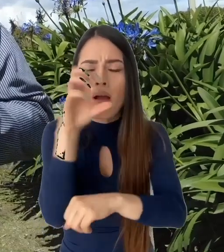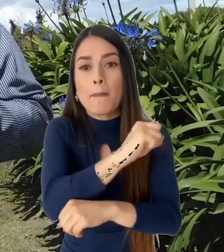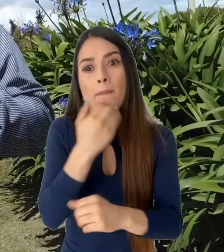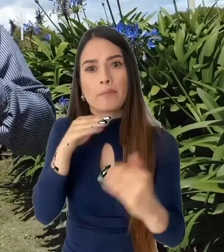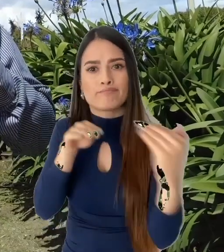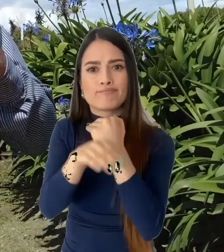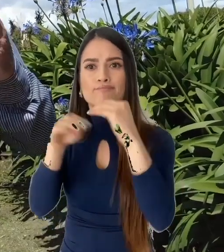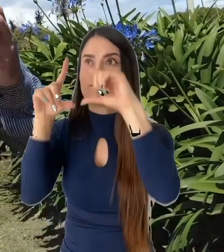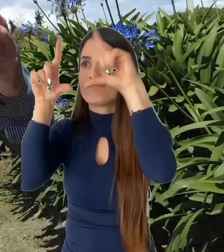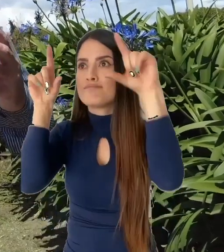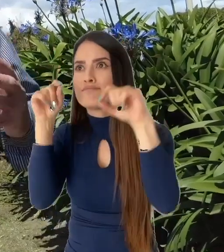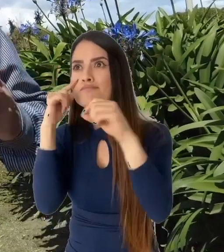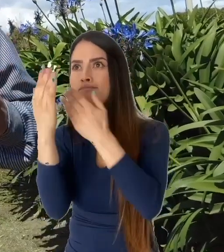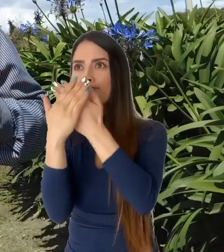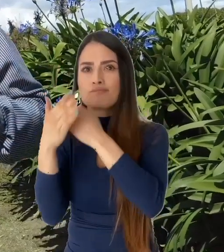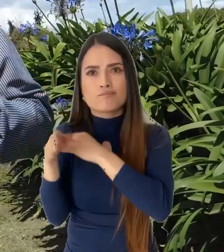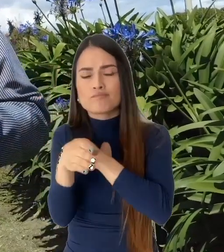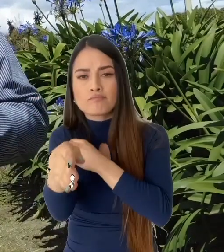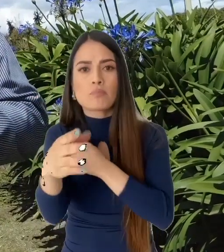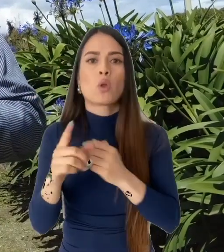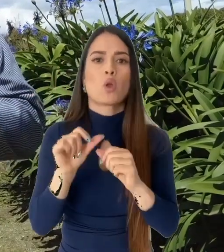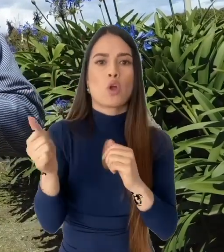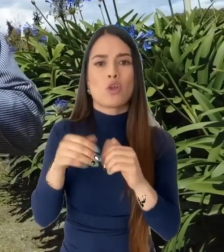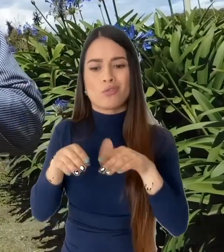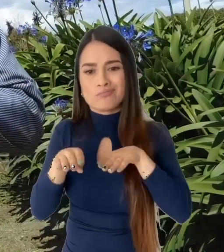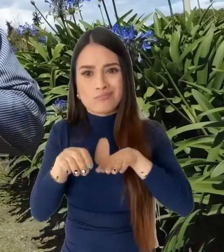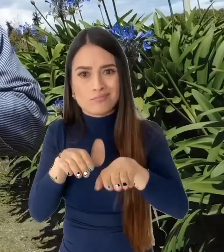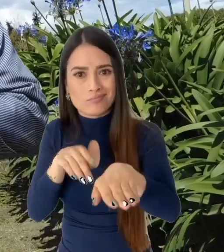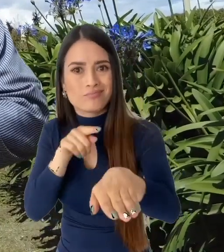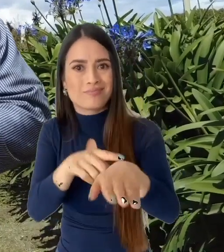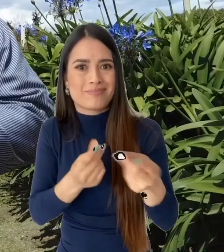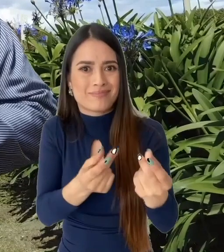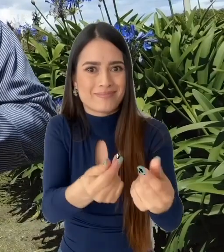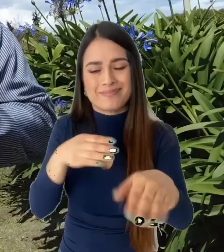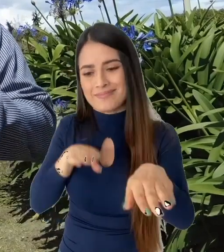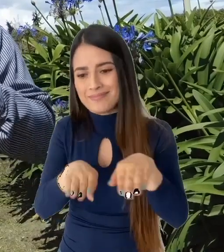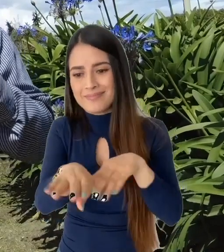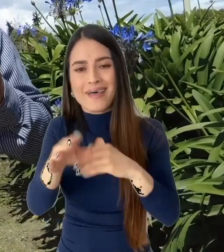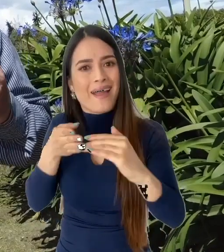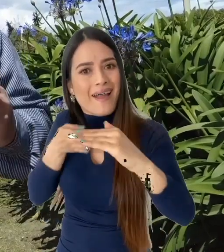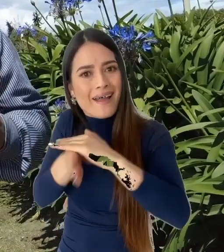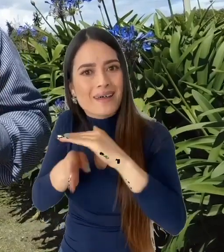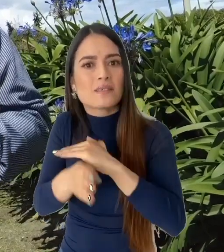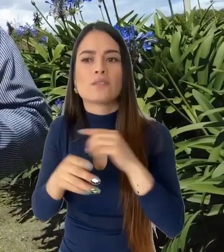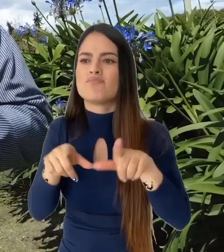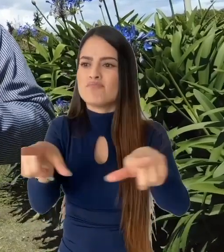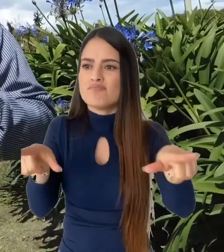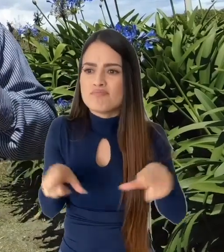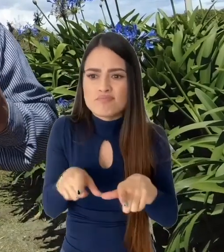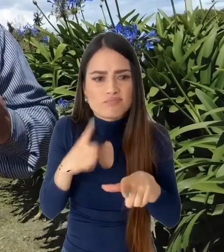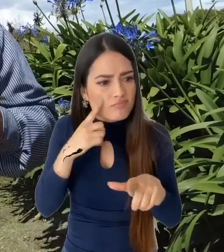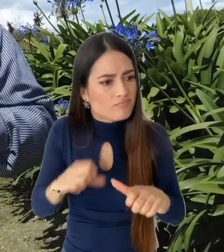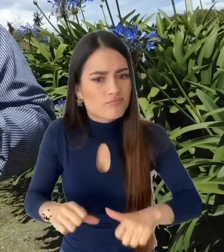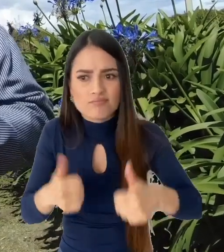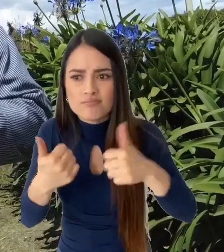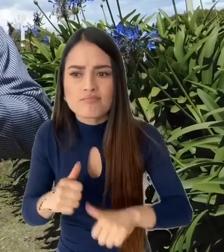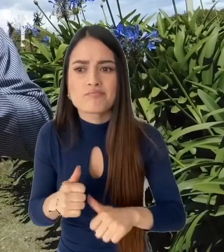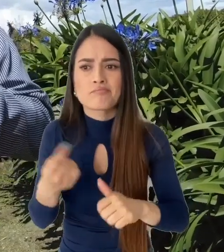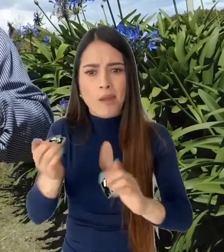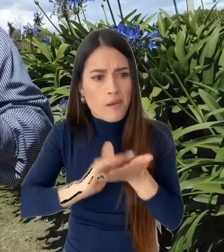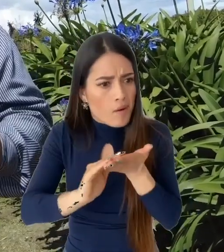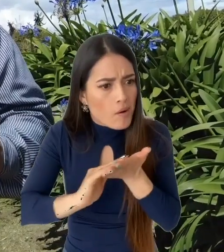como la señalización como el carril de aceleración el carril de acceso las condiciones físicas